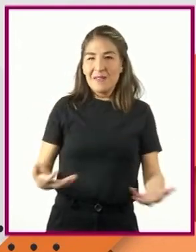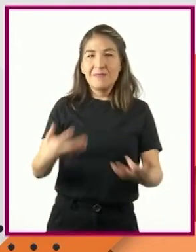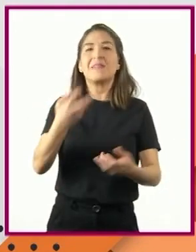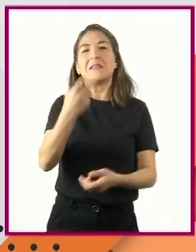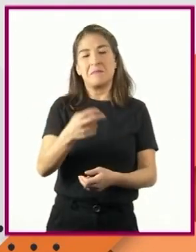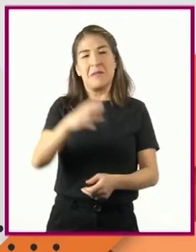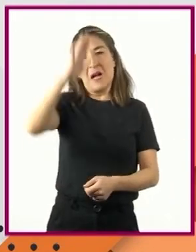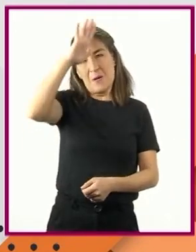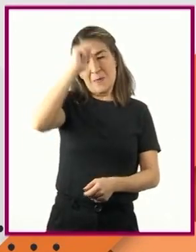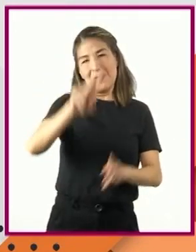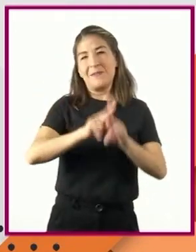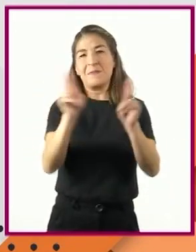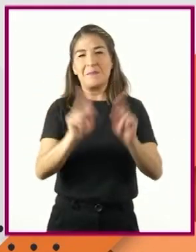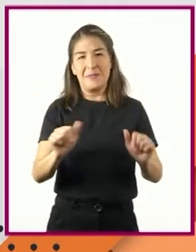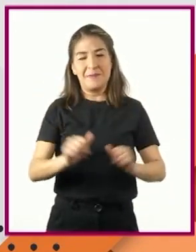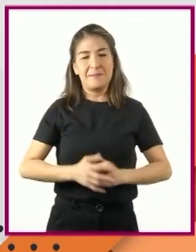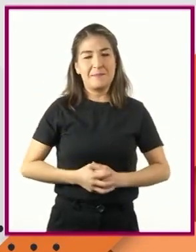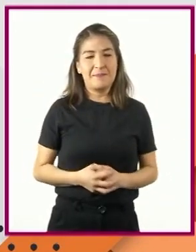la paz.